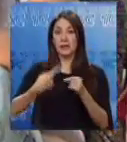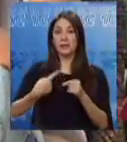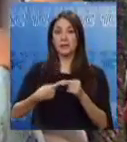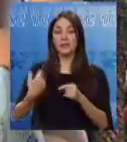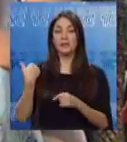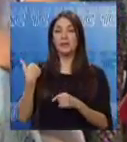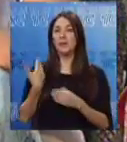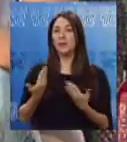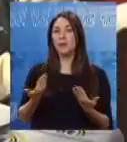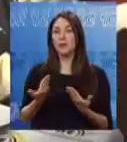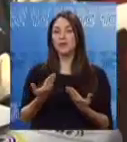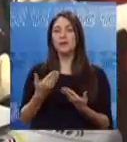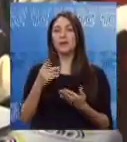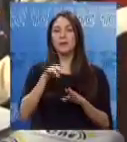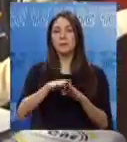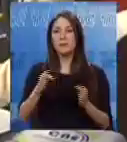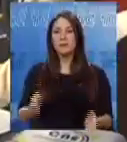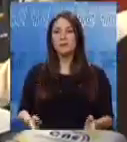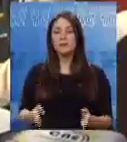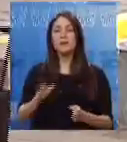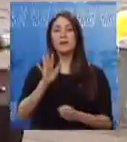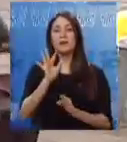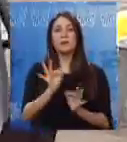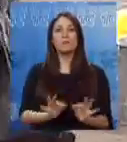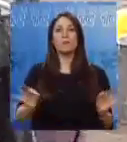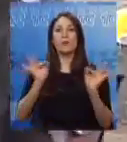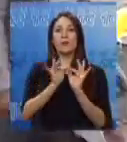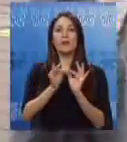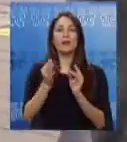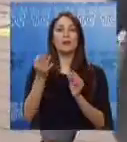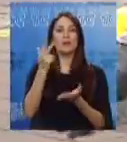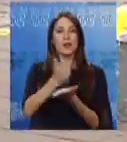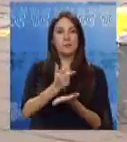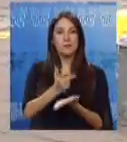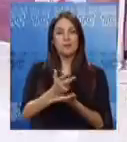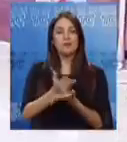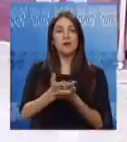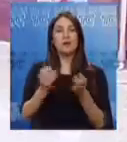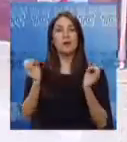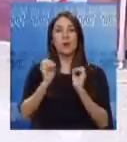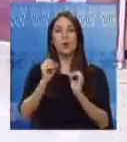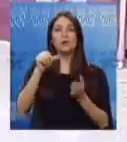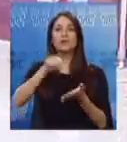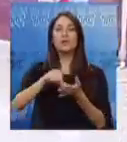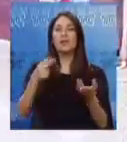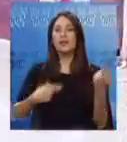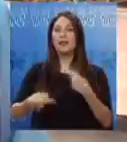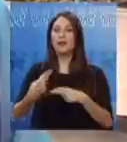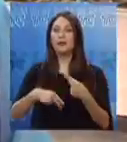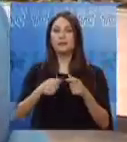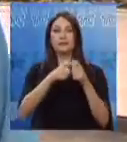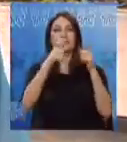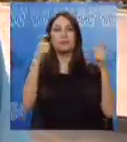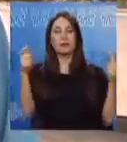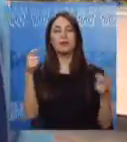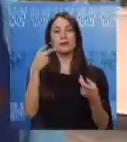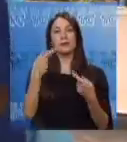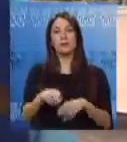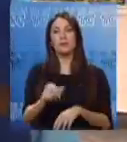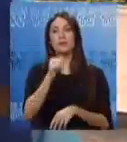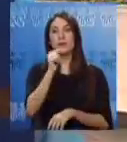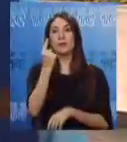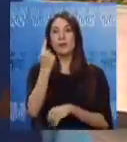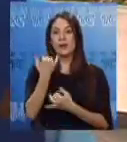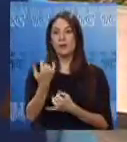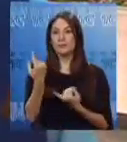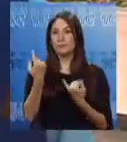los puntos de cambio de domicilio están en las plazas principales, en las terminales terrestres y en los centros comerciales. Ya falta un solo día